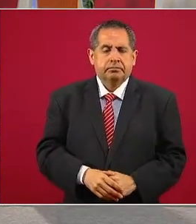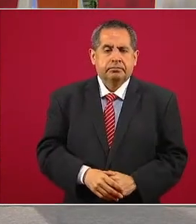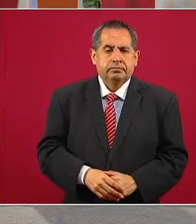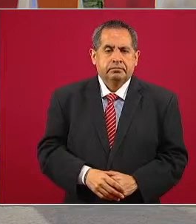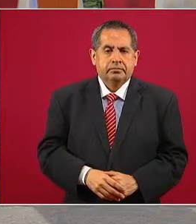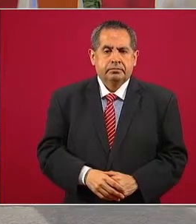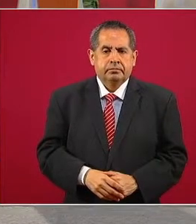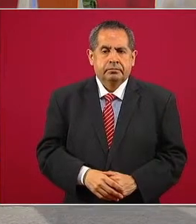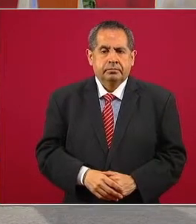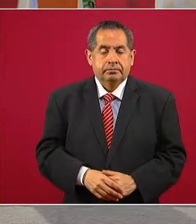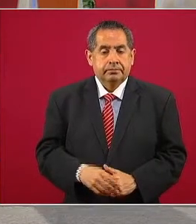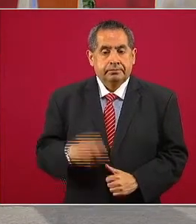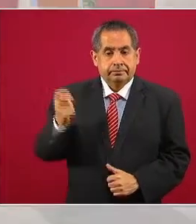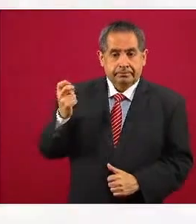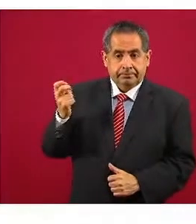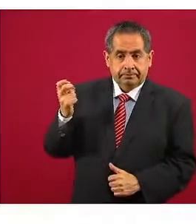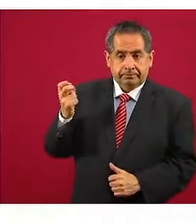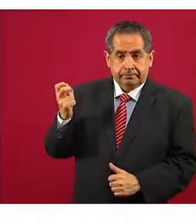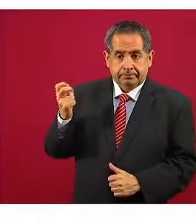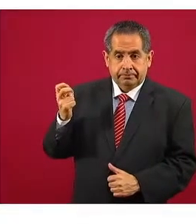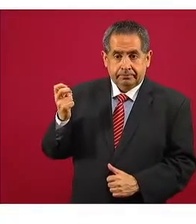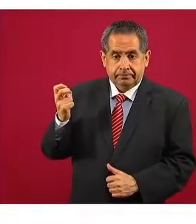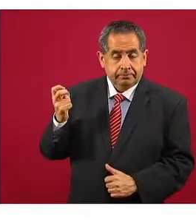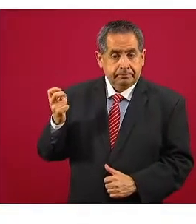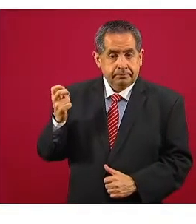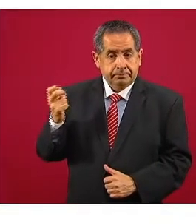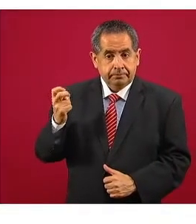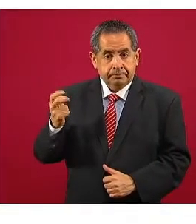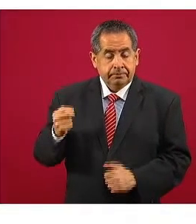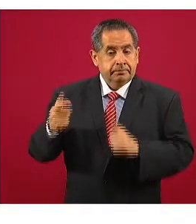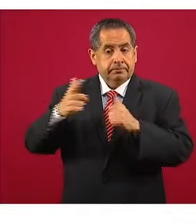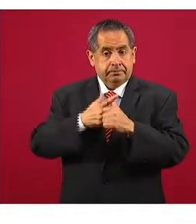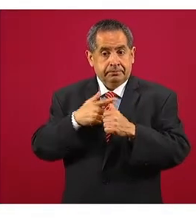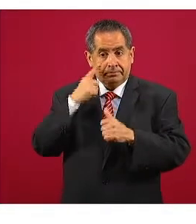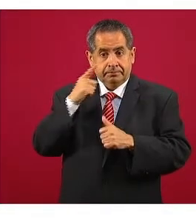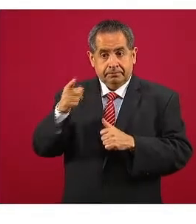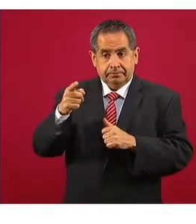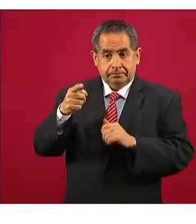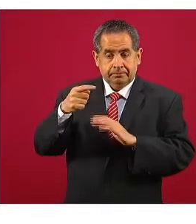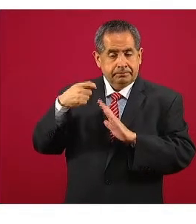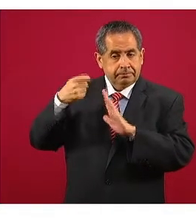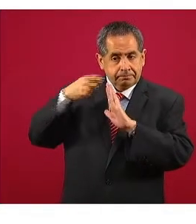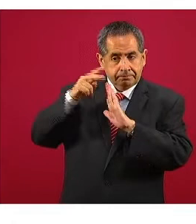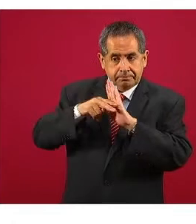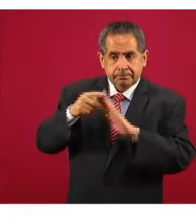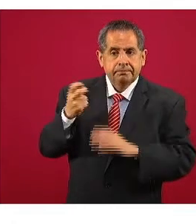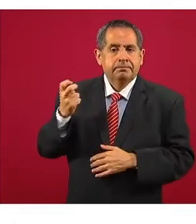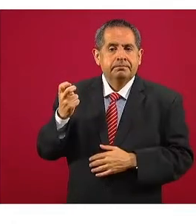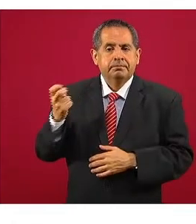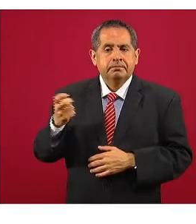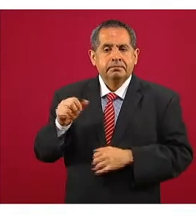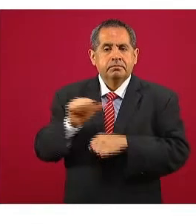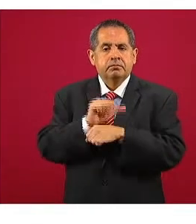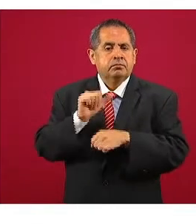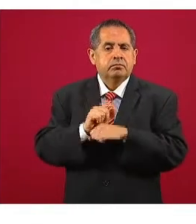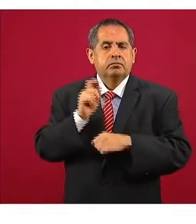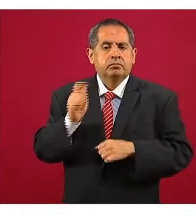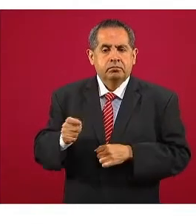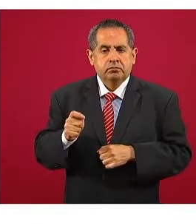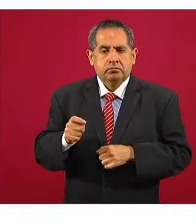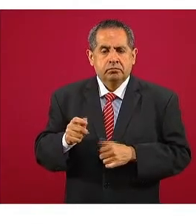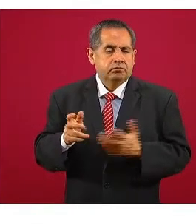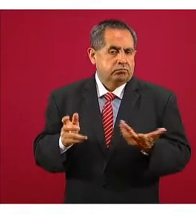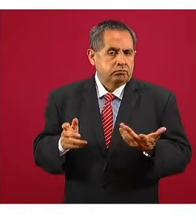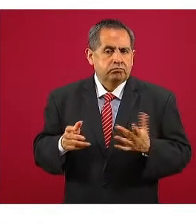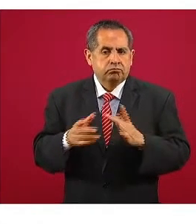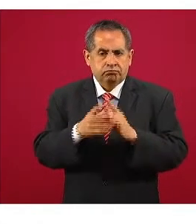Esos son el vehículo que se ve al frente en el primer video. Este es el vehículo comercial